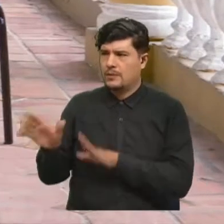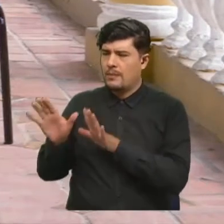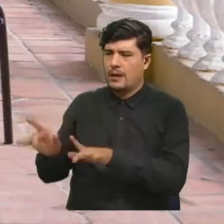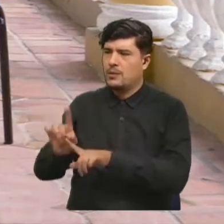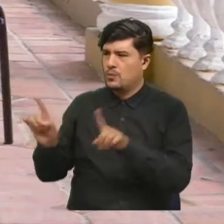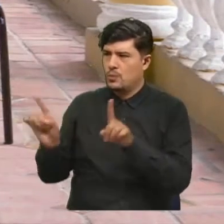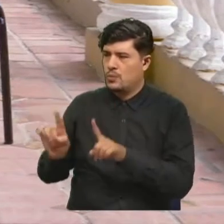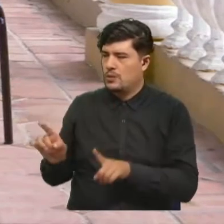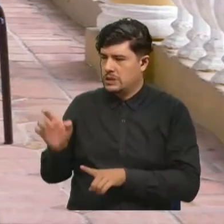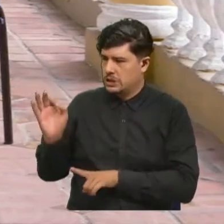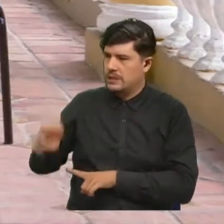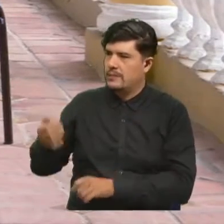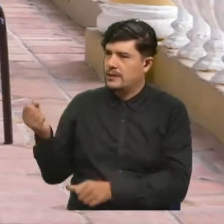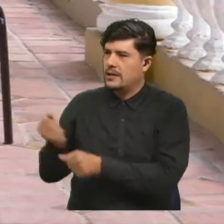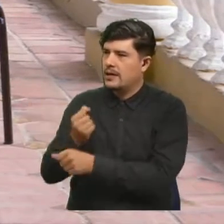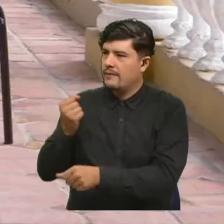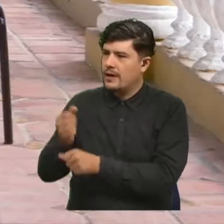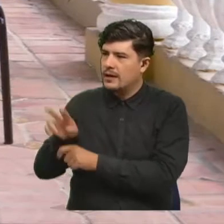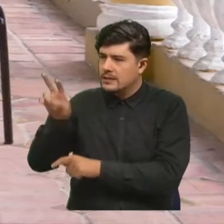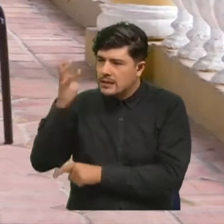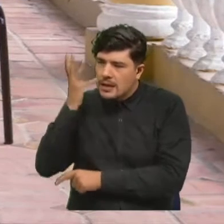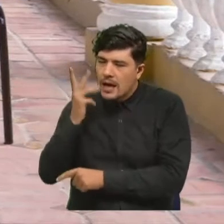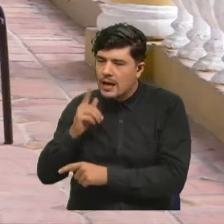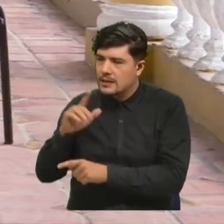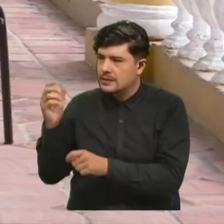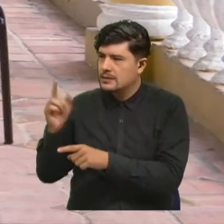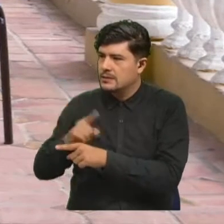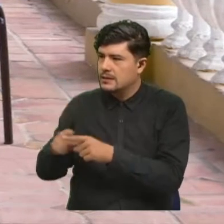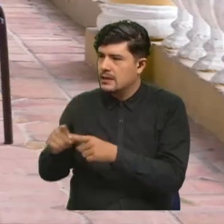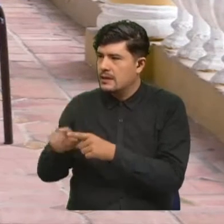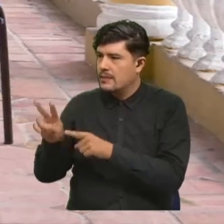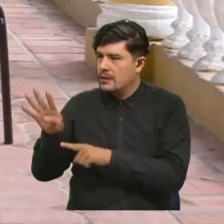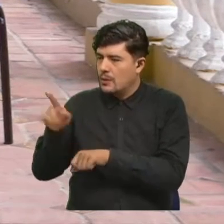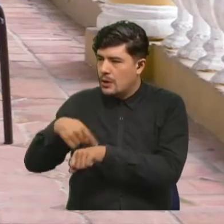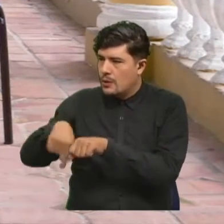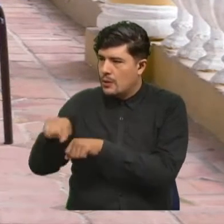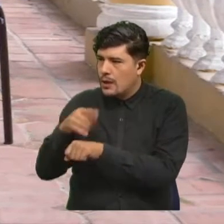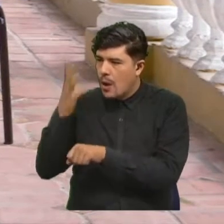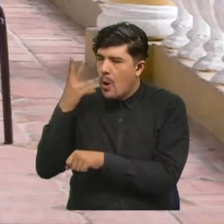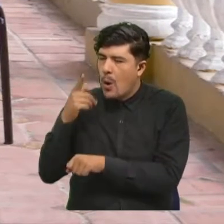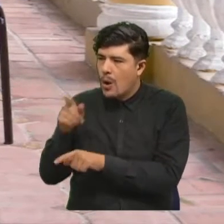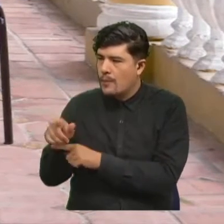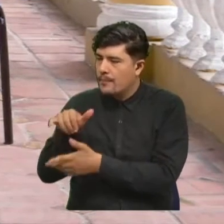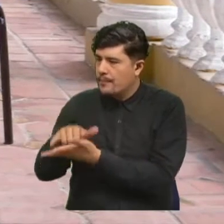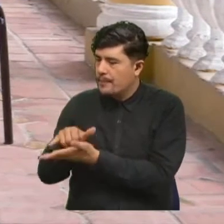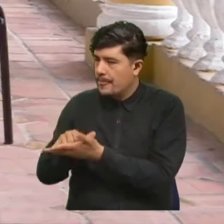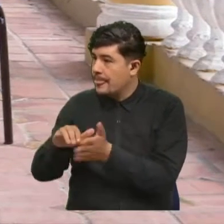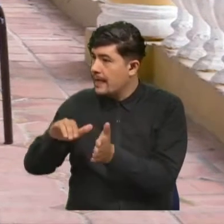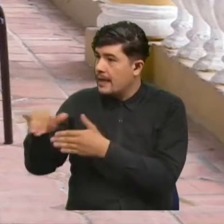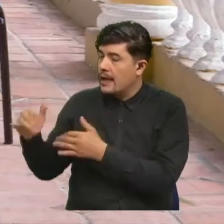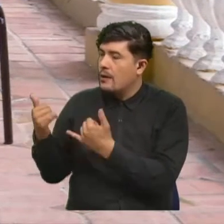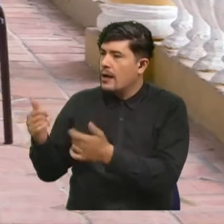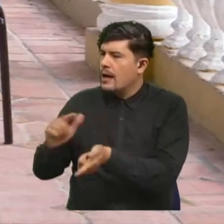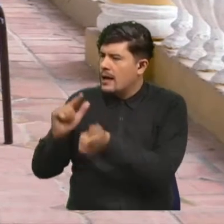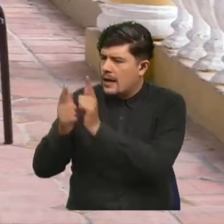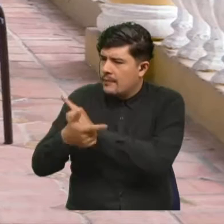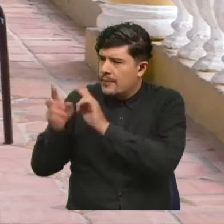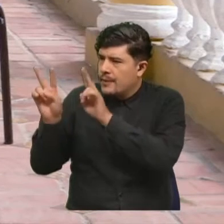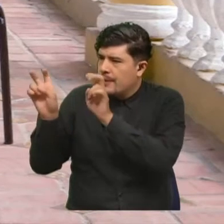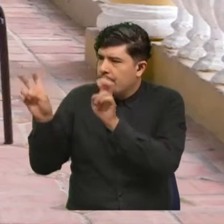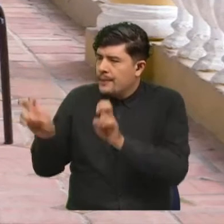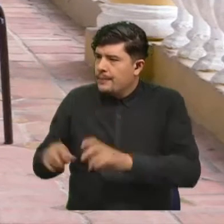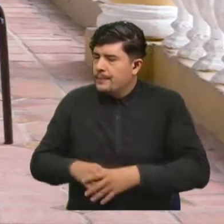trabajando siempre los 7 días a la semana 24 horas al día y pasando un poco y haciendo una transición